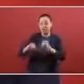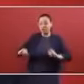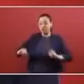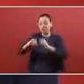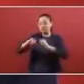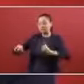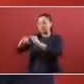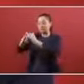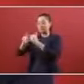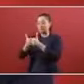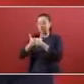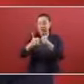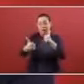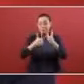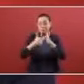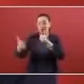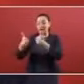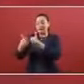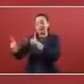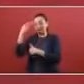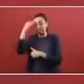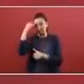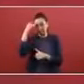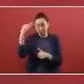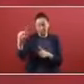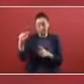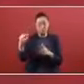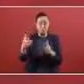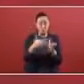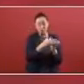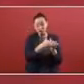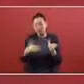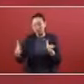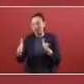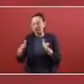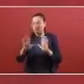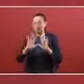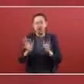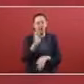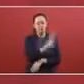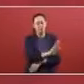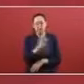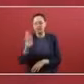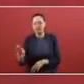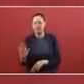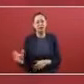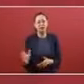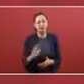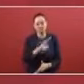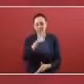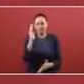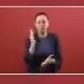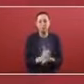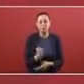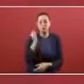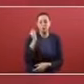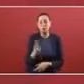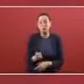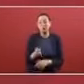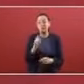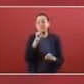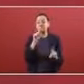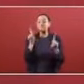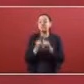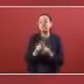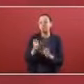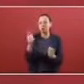organismos autónomos, o algunos renunciaron porque ya no les